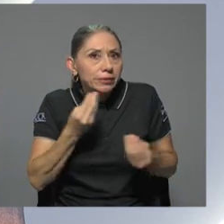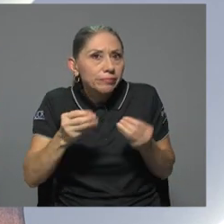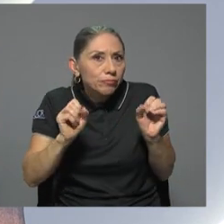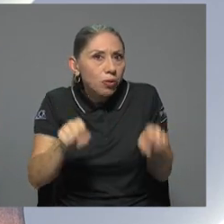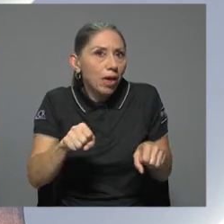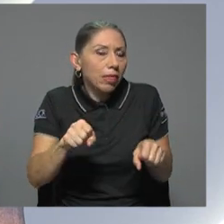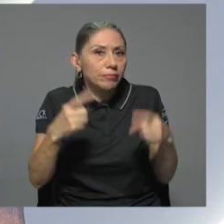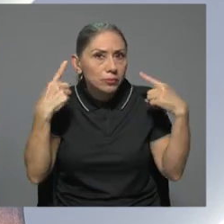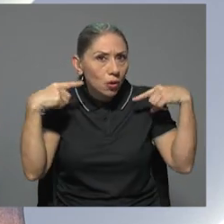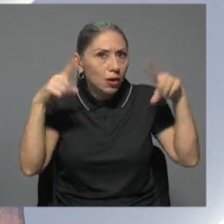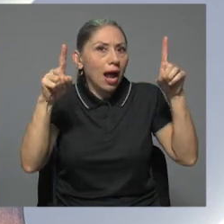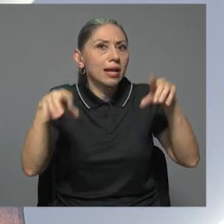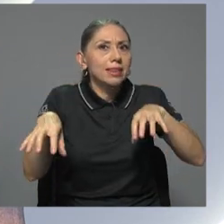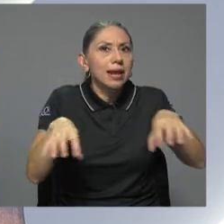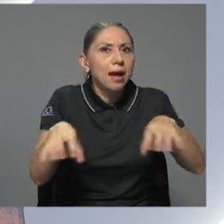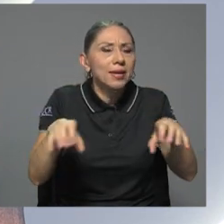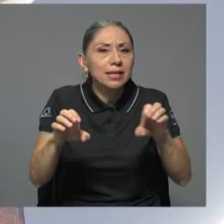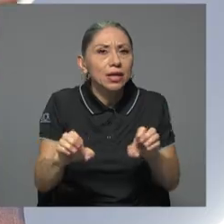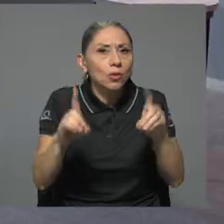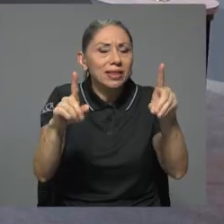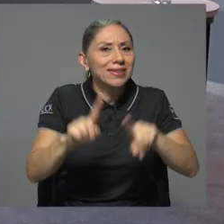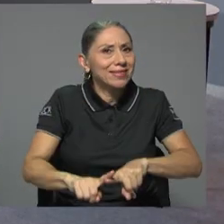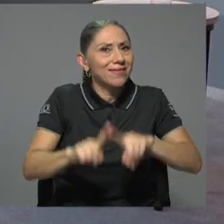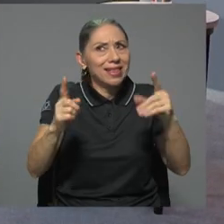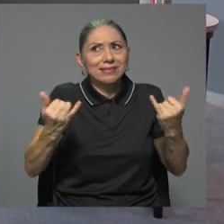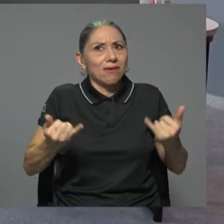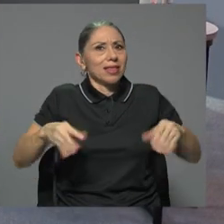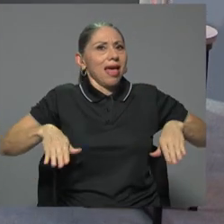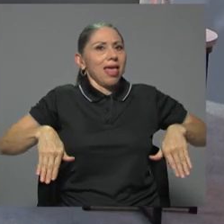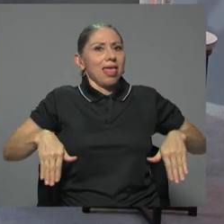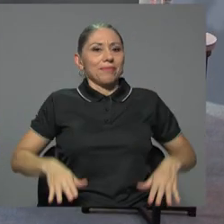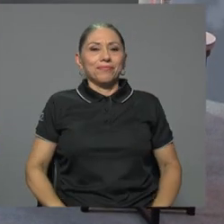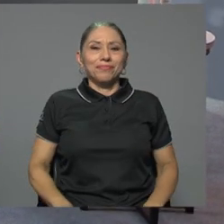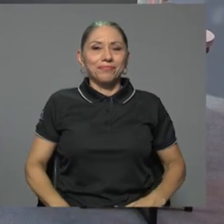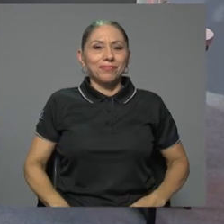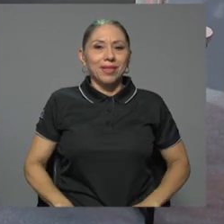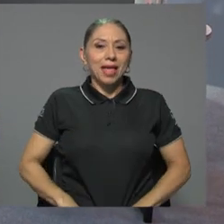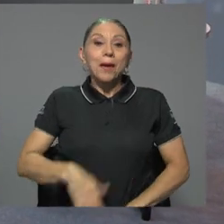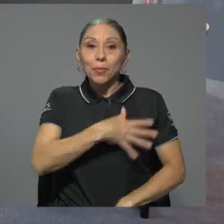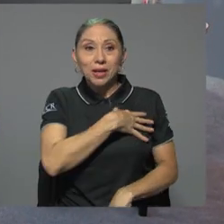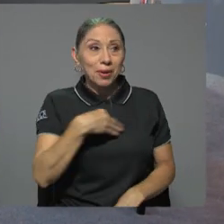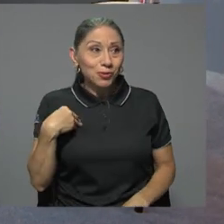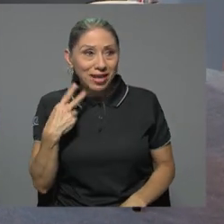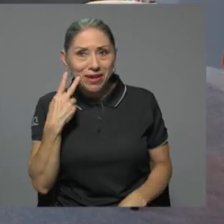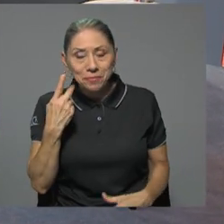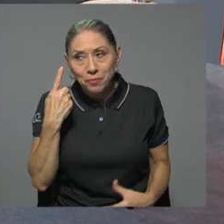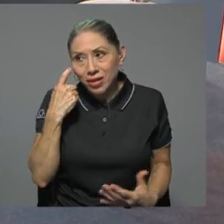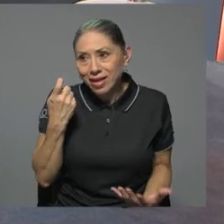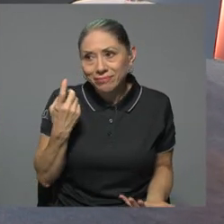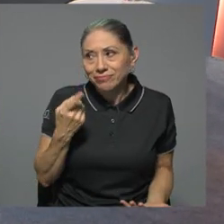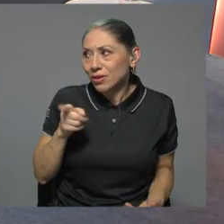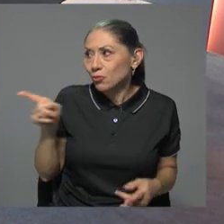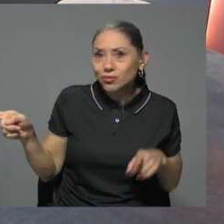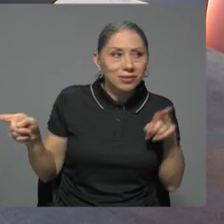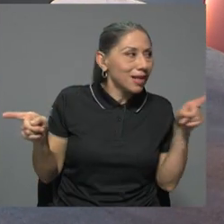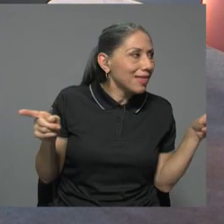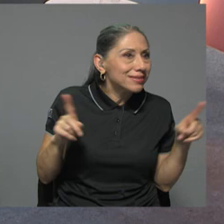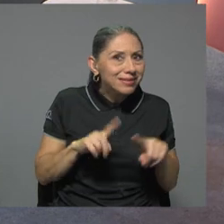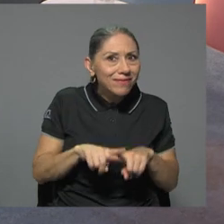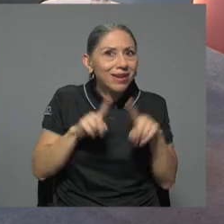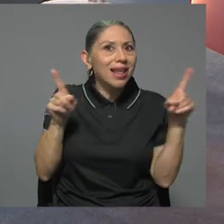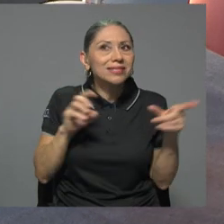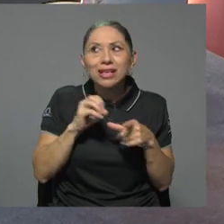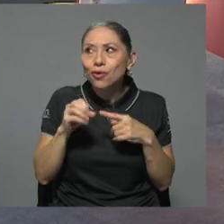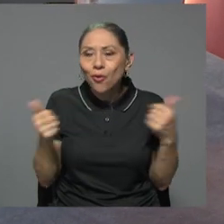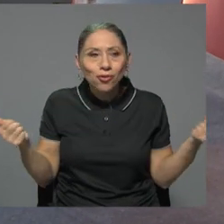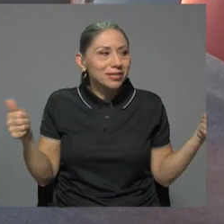educativas que no tenemos en este momento en cuanto a la polémica medida dejaría de ser si hay diferencias entre ustedes o si hay coincidencias ok